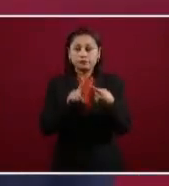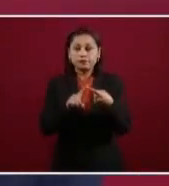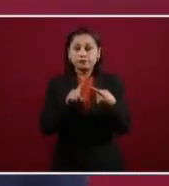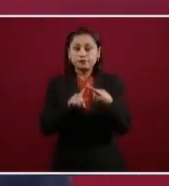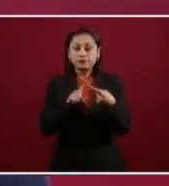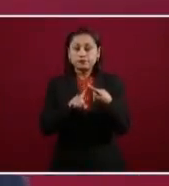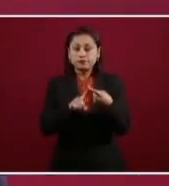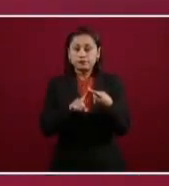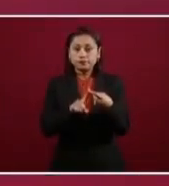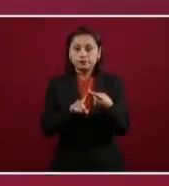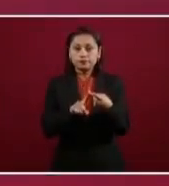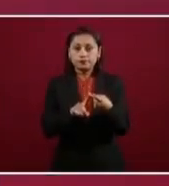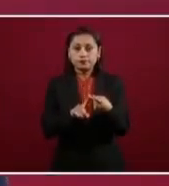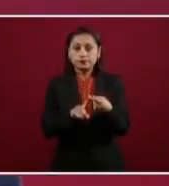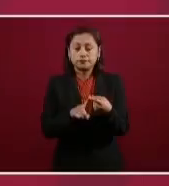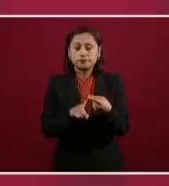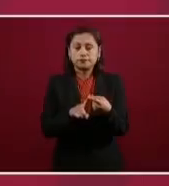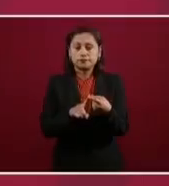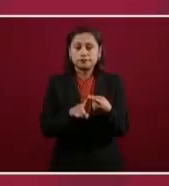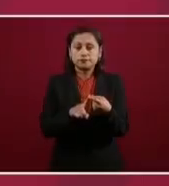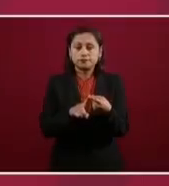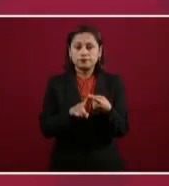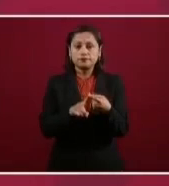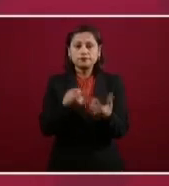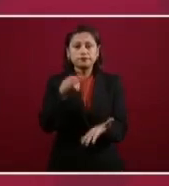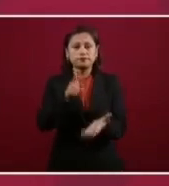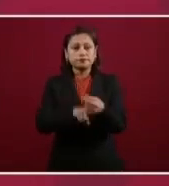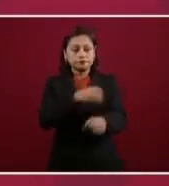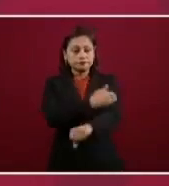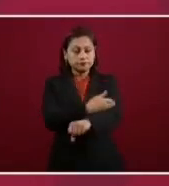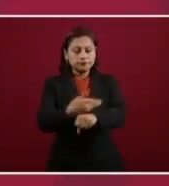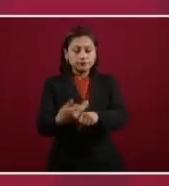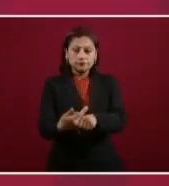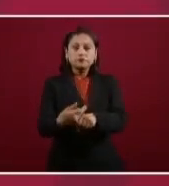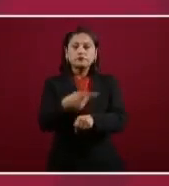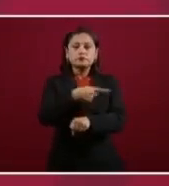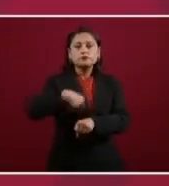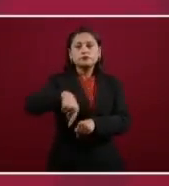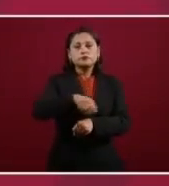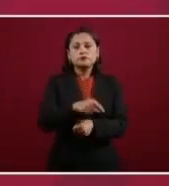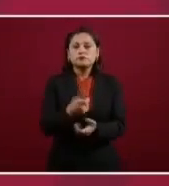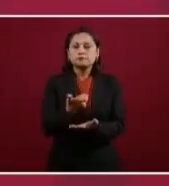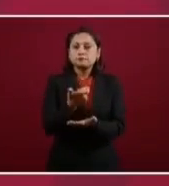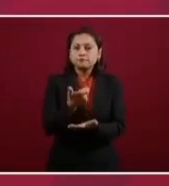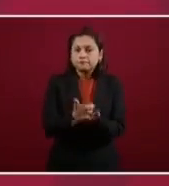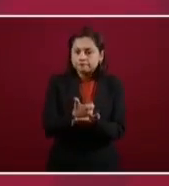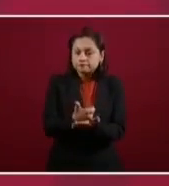apoyar la economía familiar popular